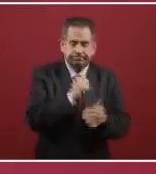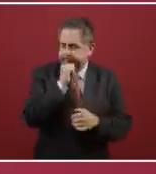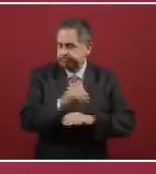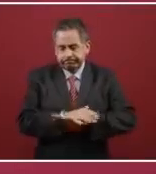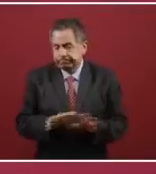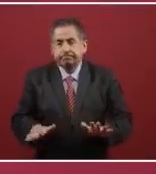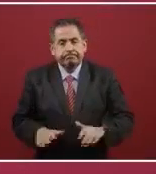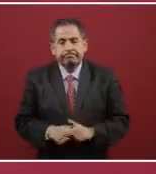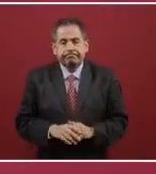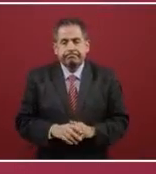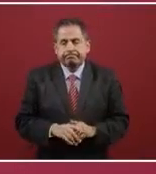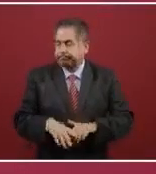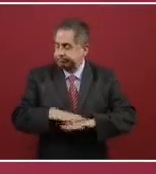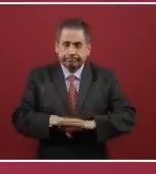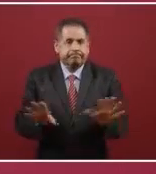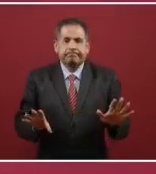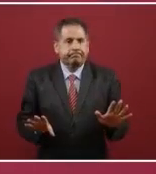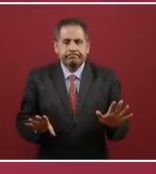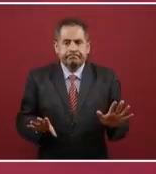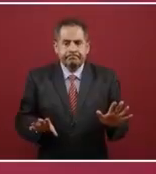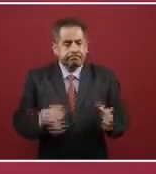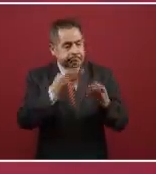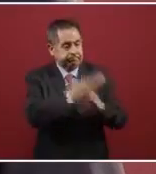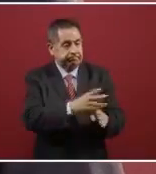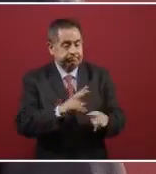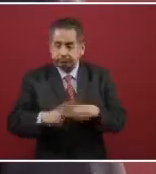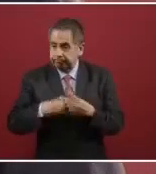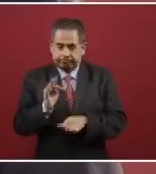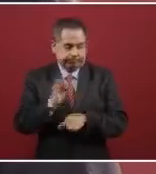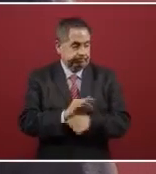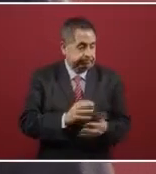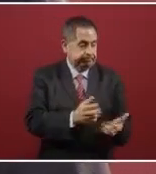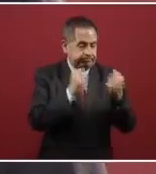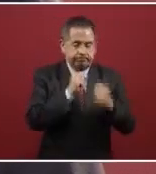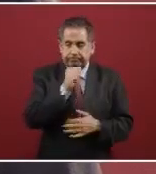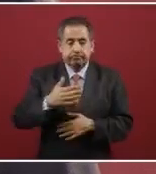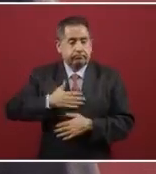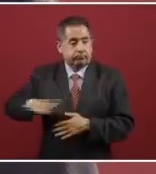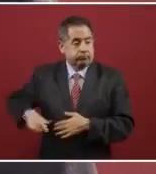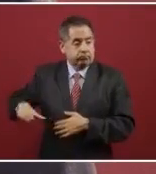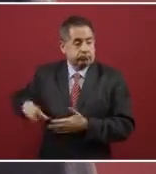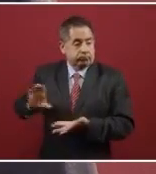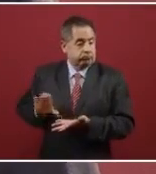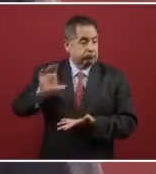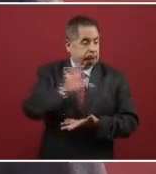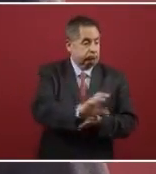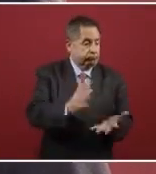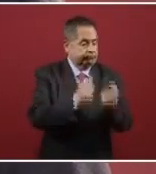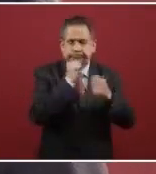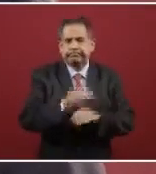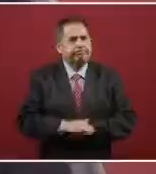a empresas, a bancos, con dinero público.